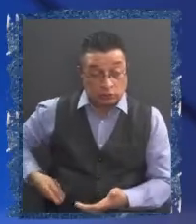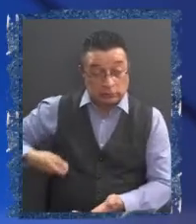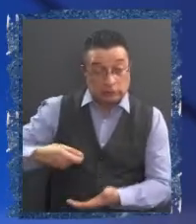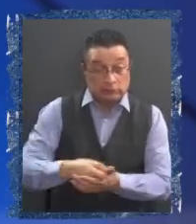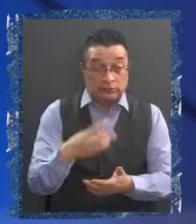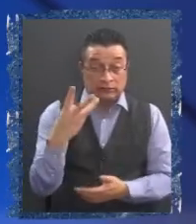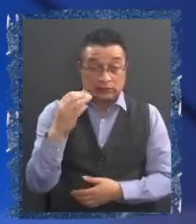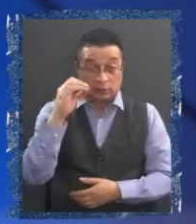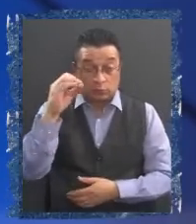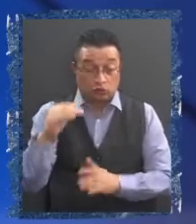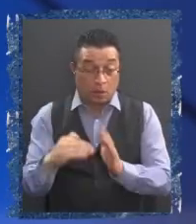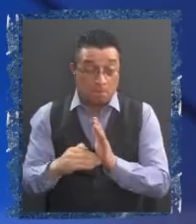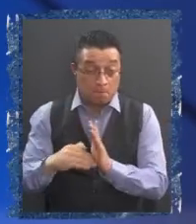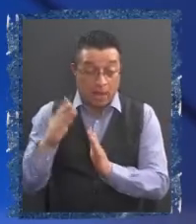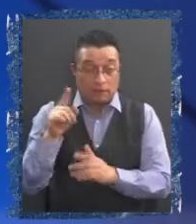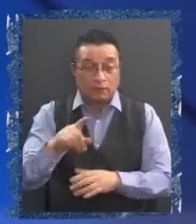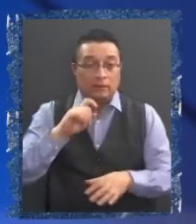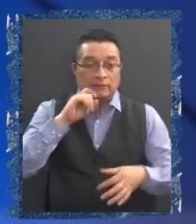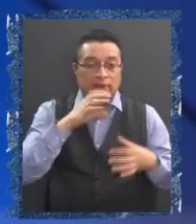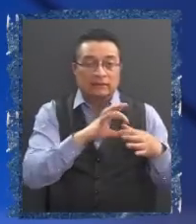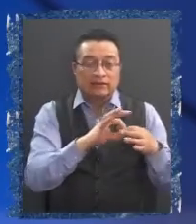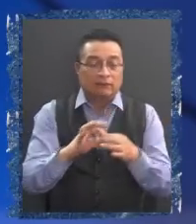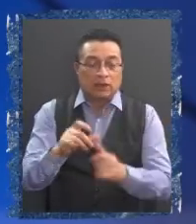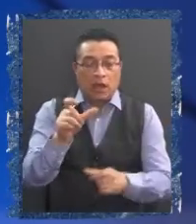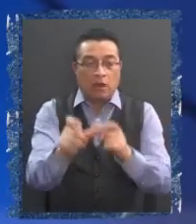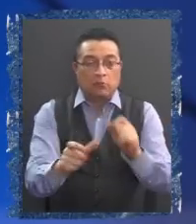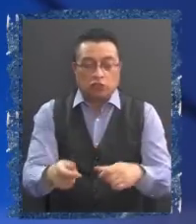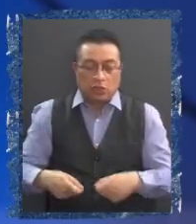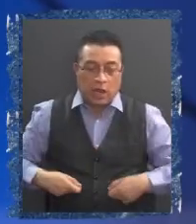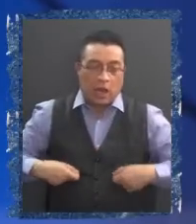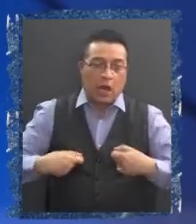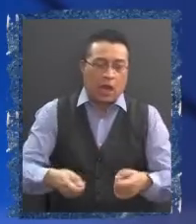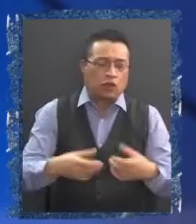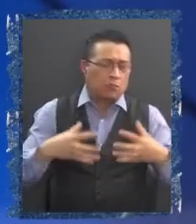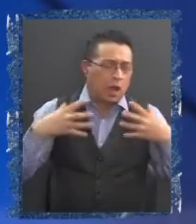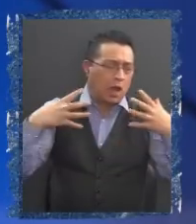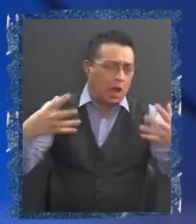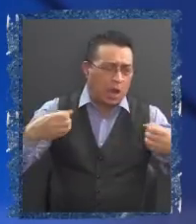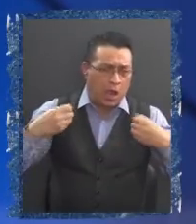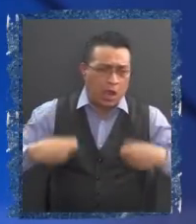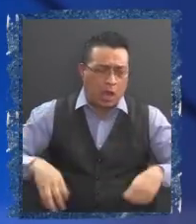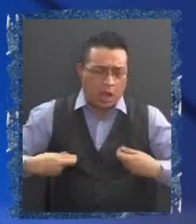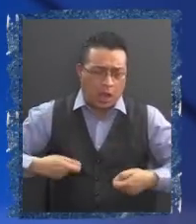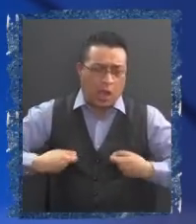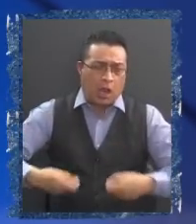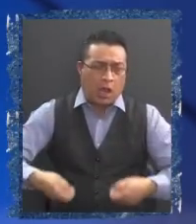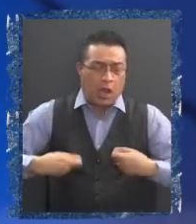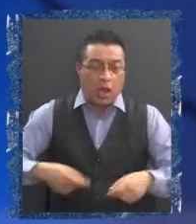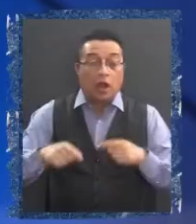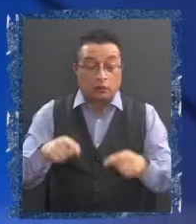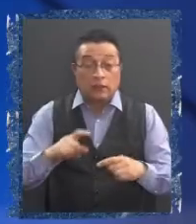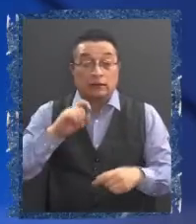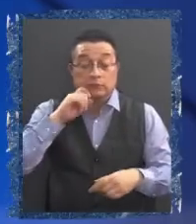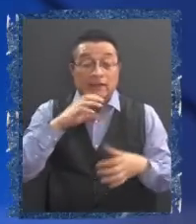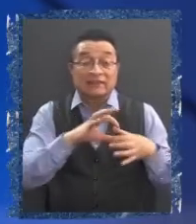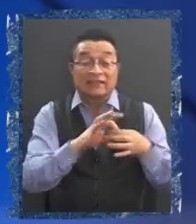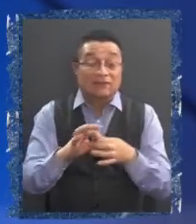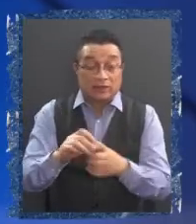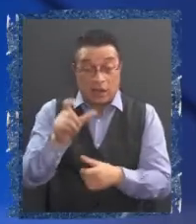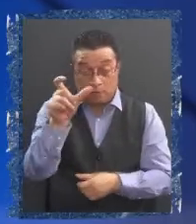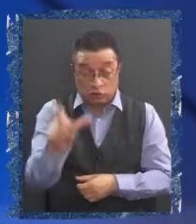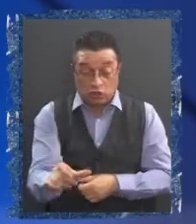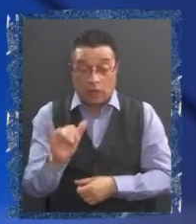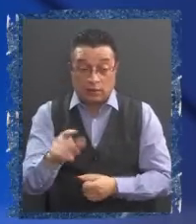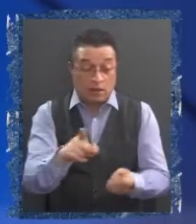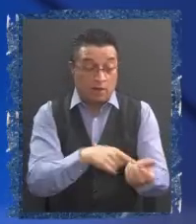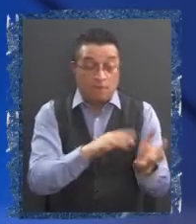30%, significa que hay personas que van a caer en gastos catastróficos. Y un gasto catastrófico implica que la persona y su familia